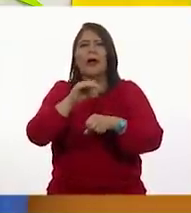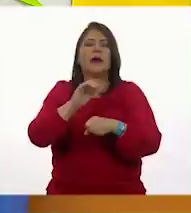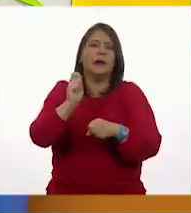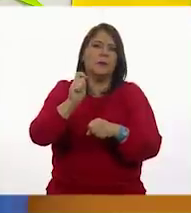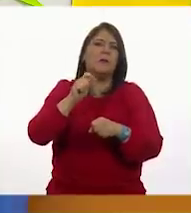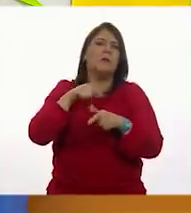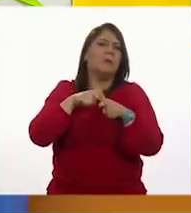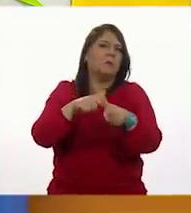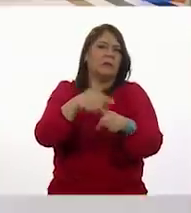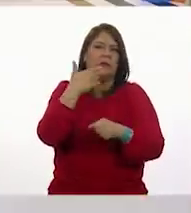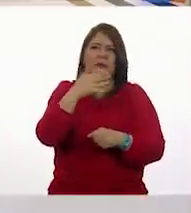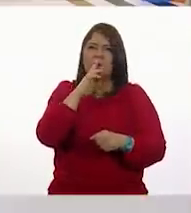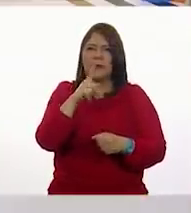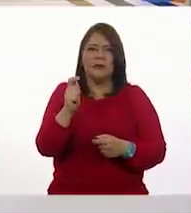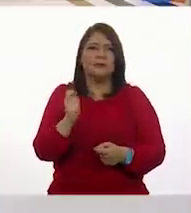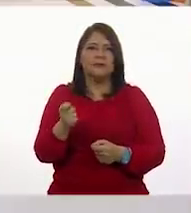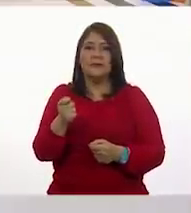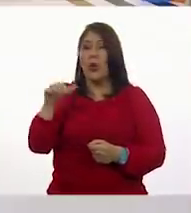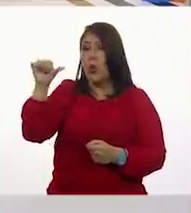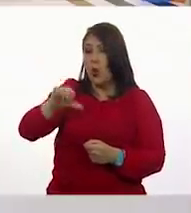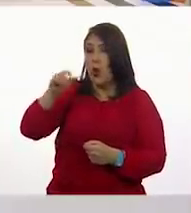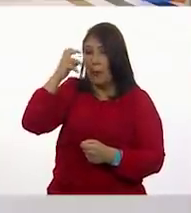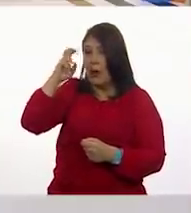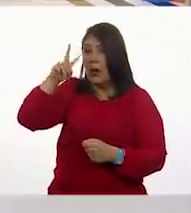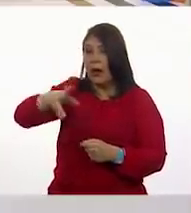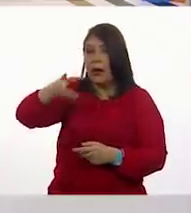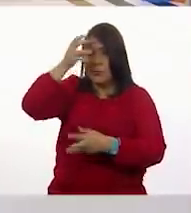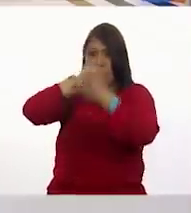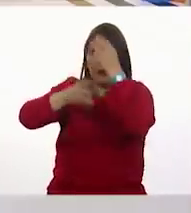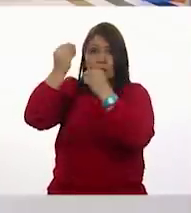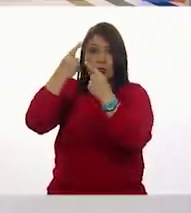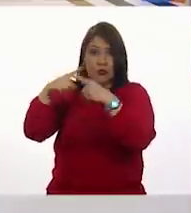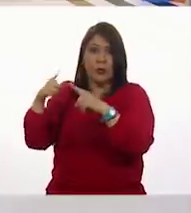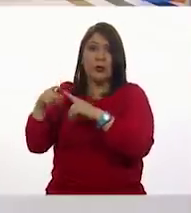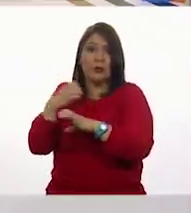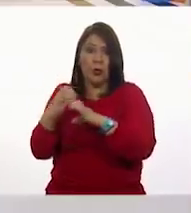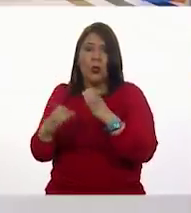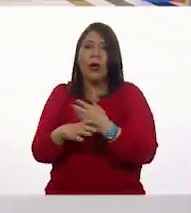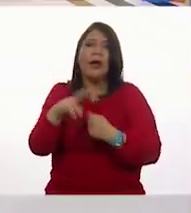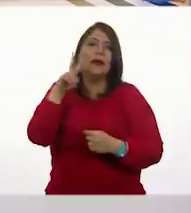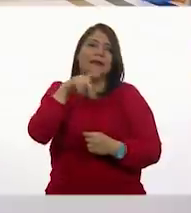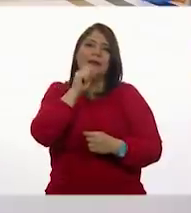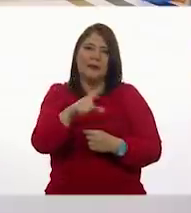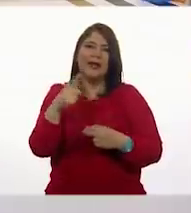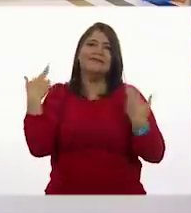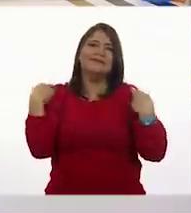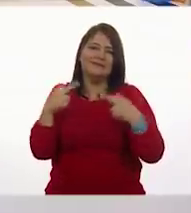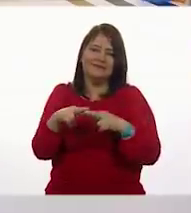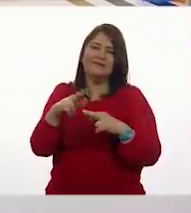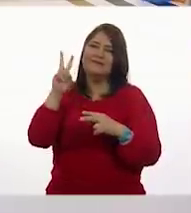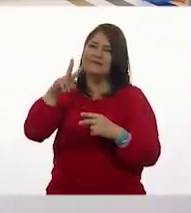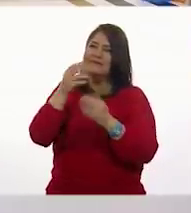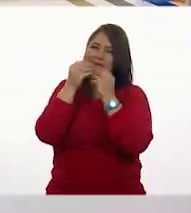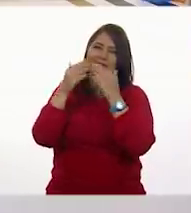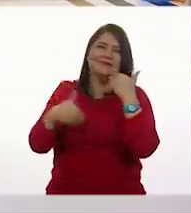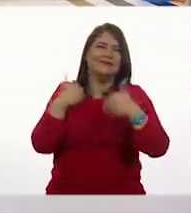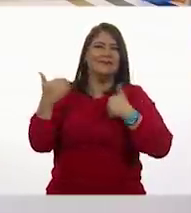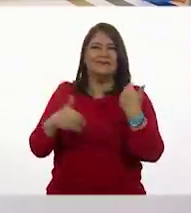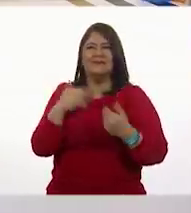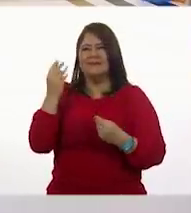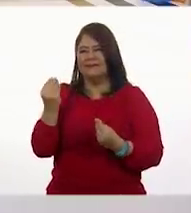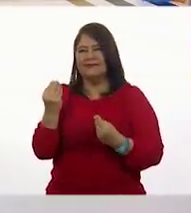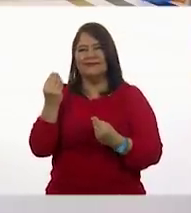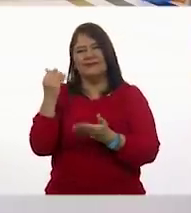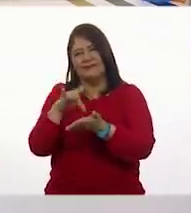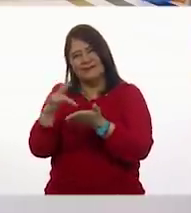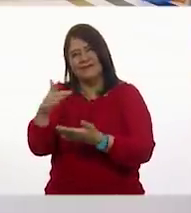mejor. Panchito, creo que hoy hemos aprendido muchísimas cosas y además, maestra, nos divertimos mucho. Te lo agradecemos